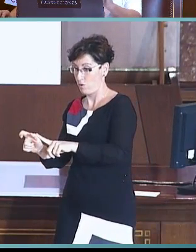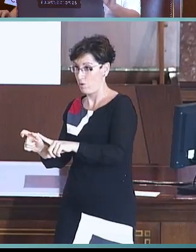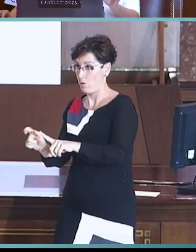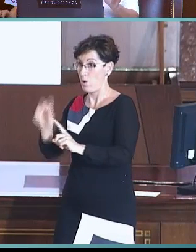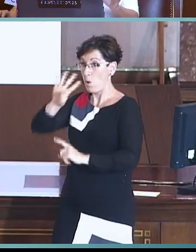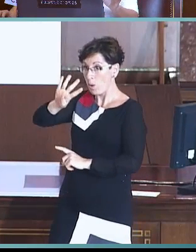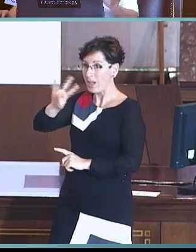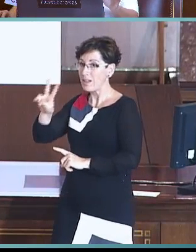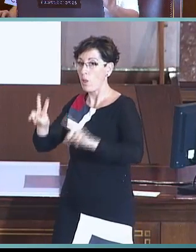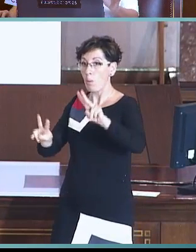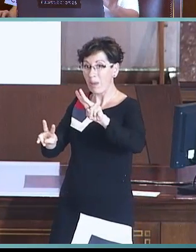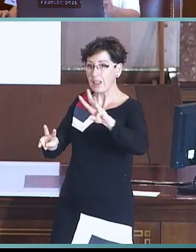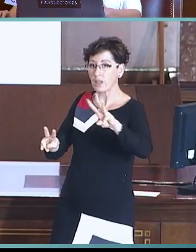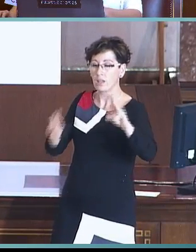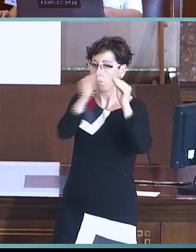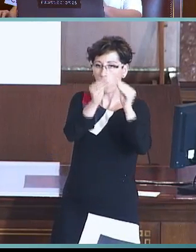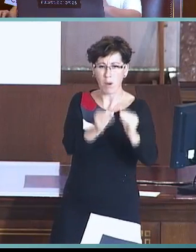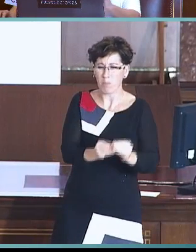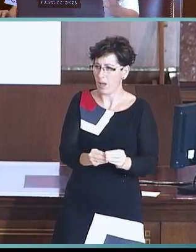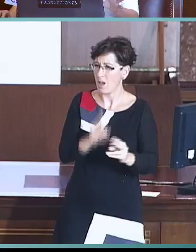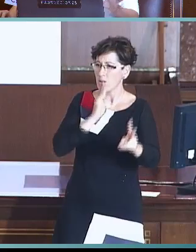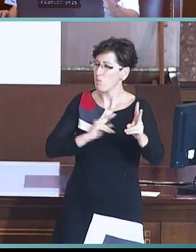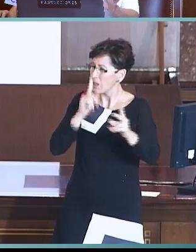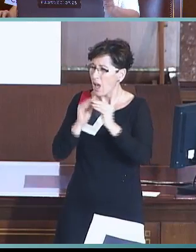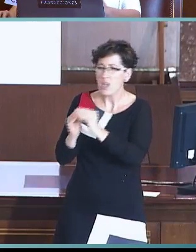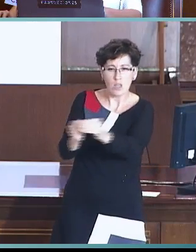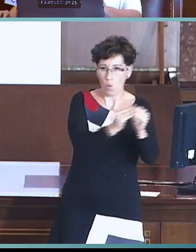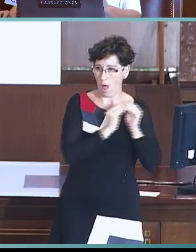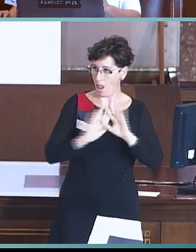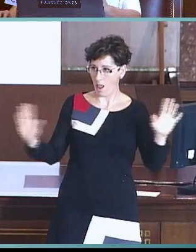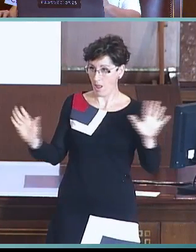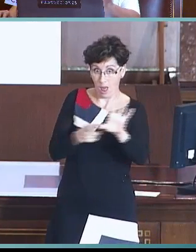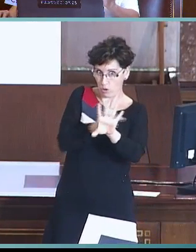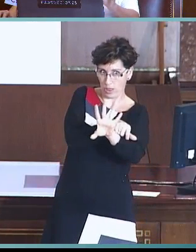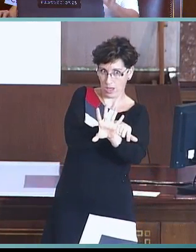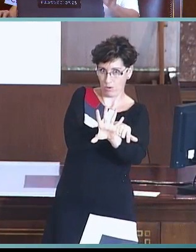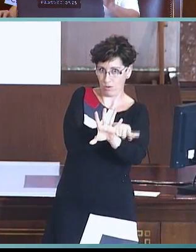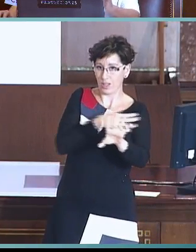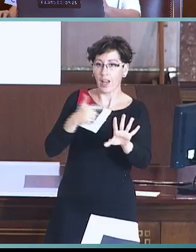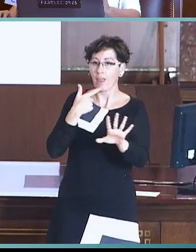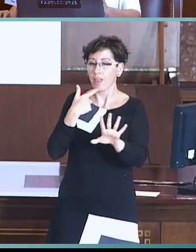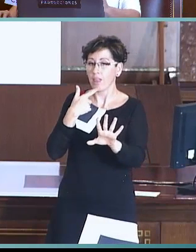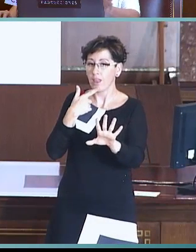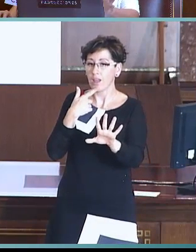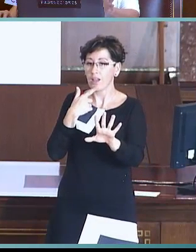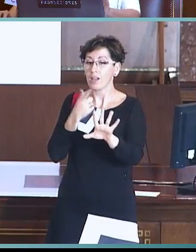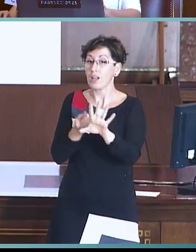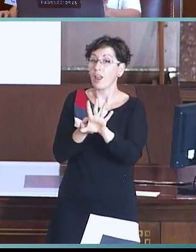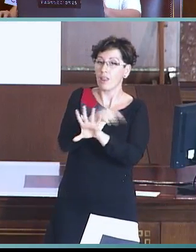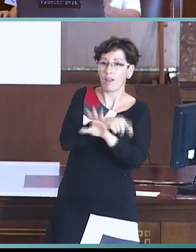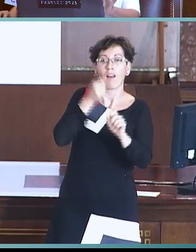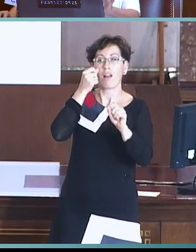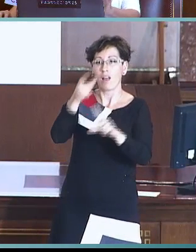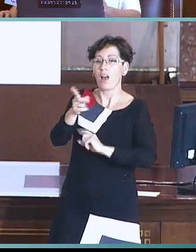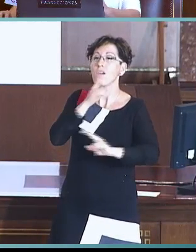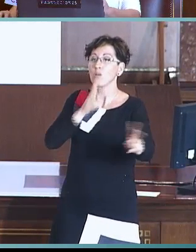todos coincidían en la respuesta. Es decir, se entendían los ítems, parecía que todos accedían a la misma respuesta,